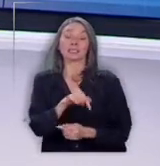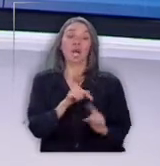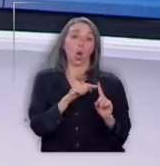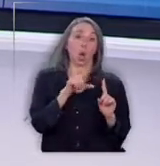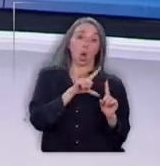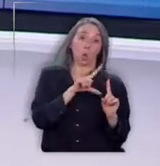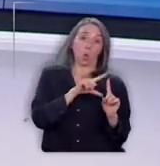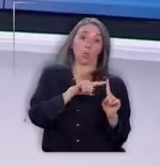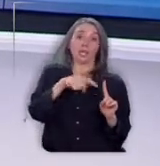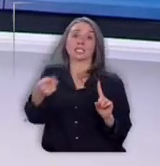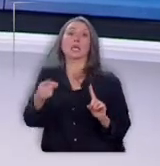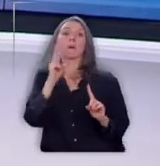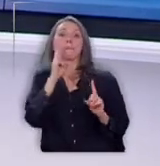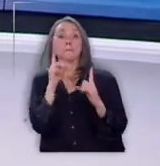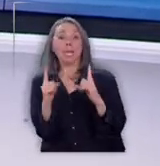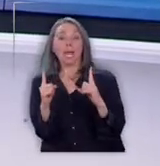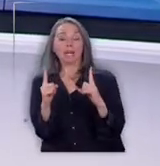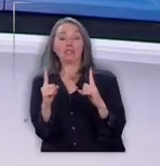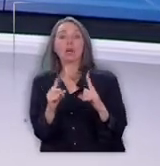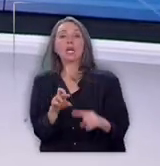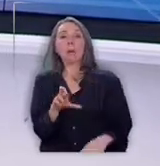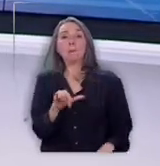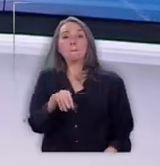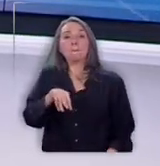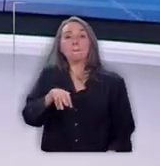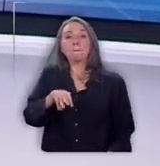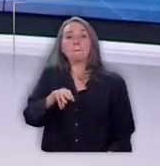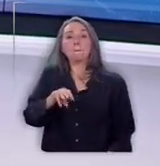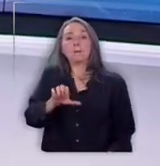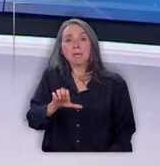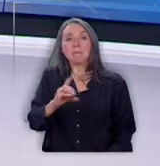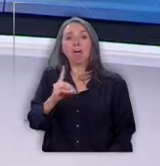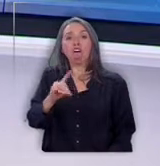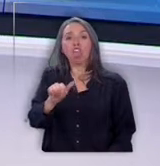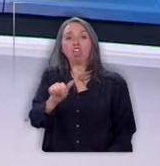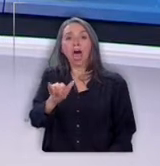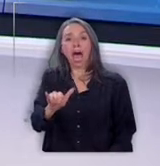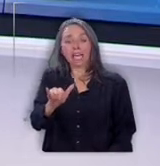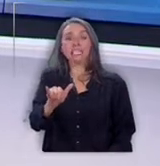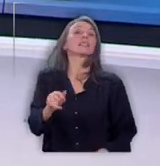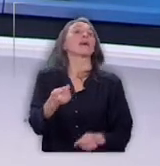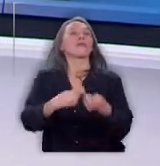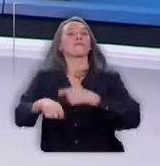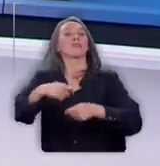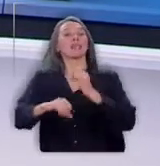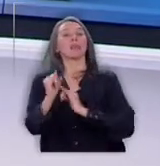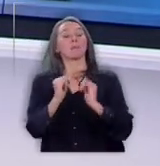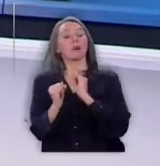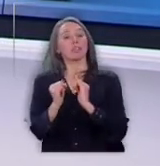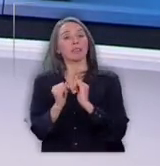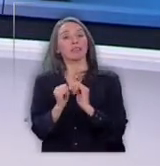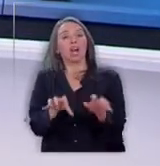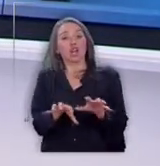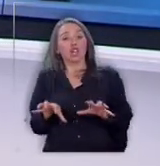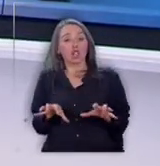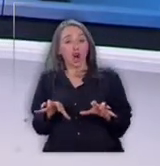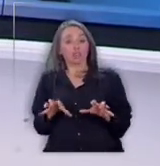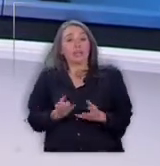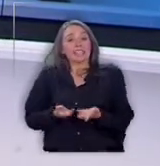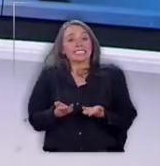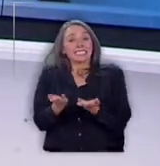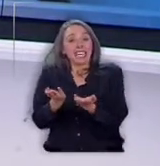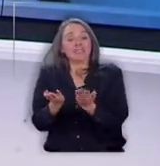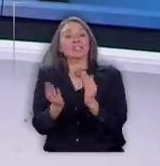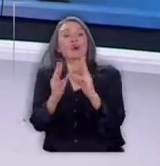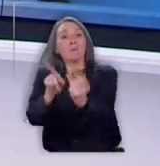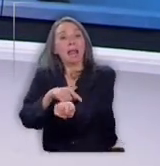próximo miércoles se está desarrollando el pyme Day es un un evento de comercio electrónico que busca acercar los productos y servicios a